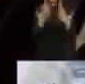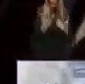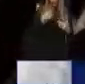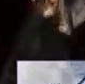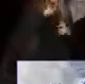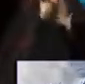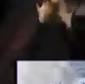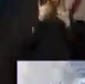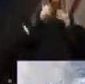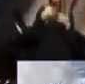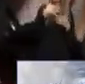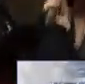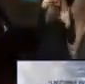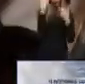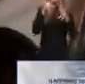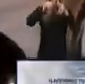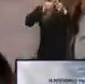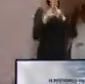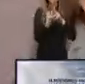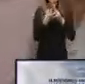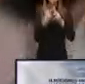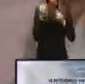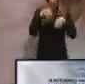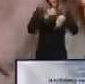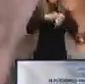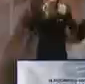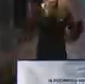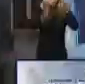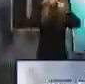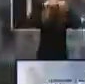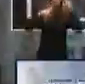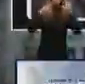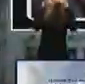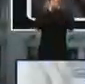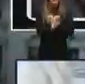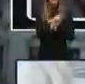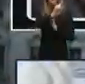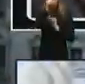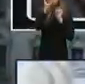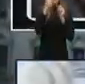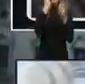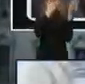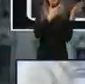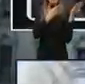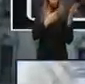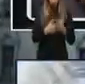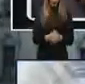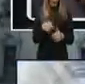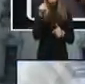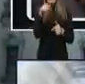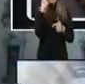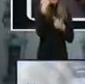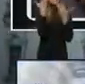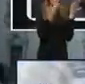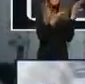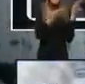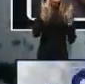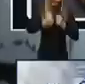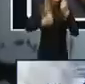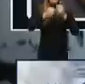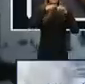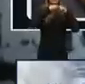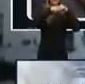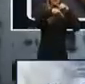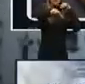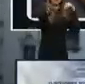que ya comenzó desde las 8:30, como pudieron observar. Esta es la fila de vehículos que se coloca en este punto y del